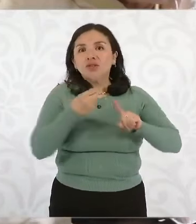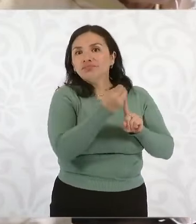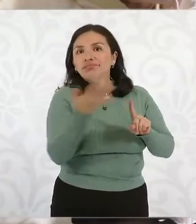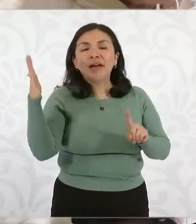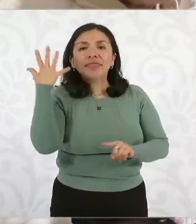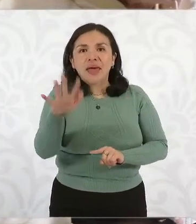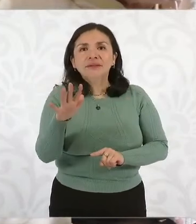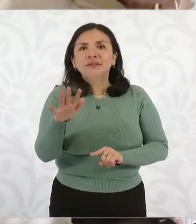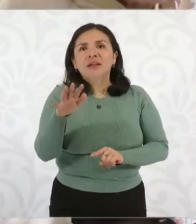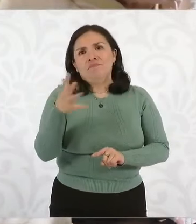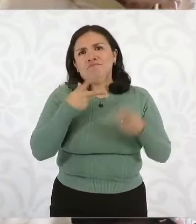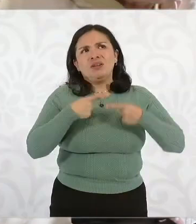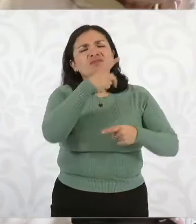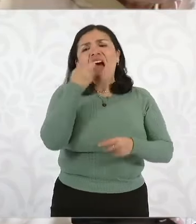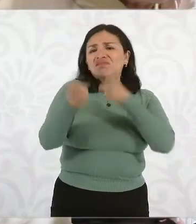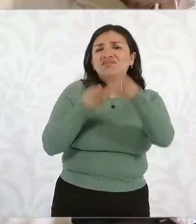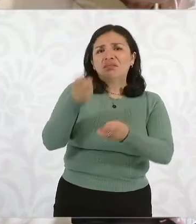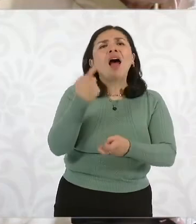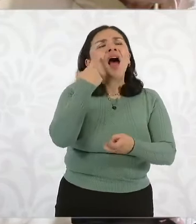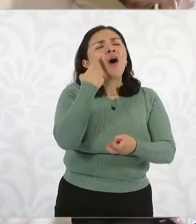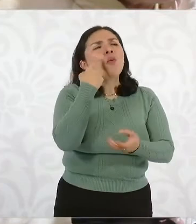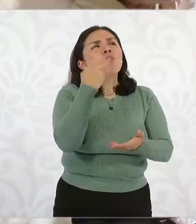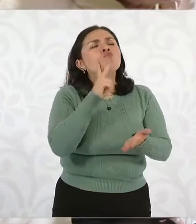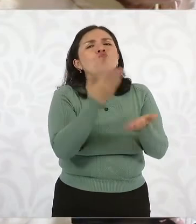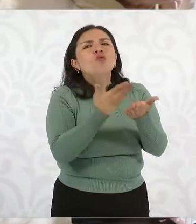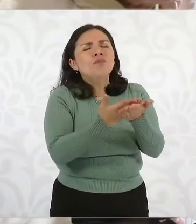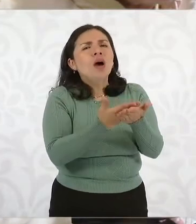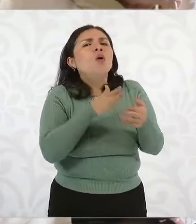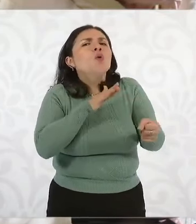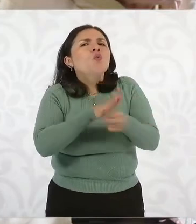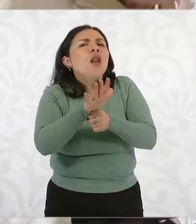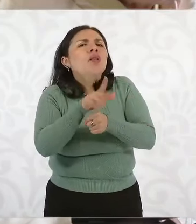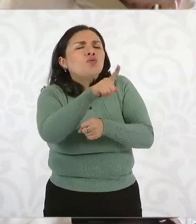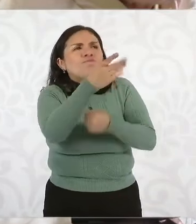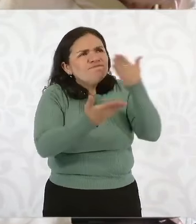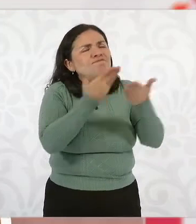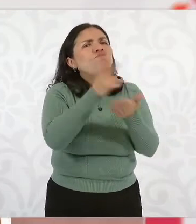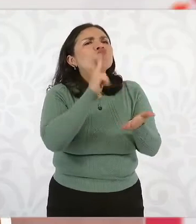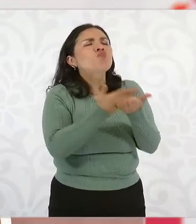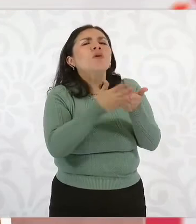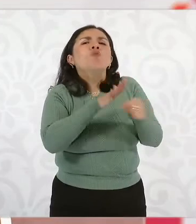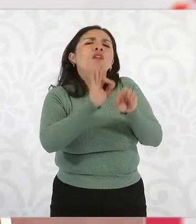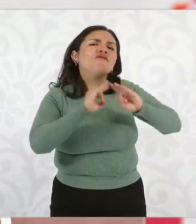¿A través de qué mecanismos el gobierno ha insistido sobre estas pruebas